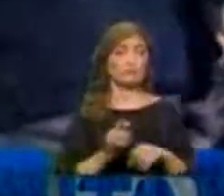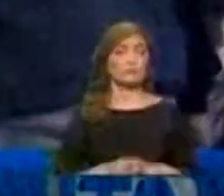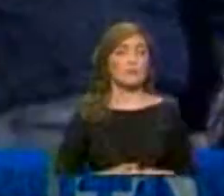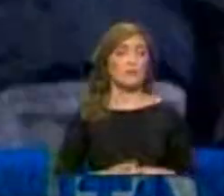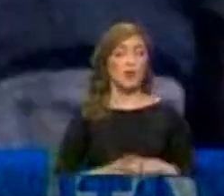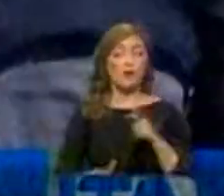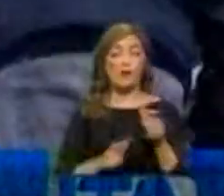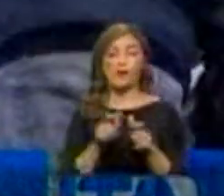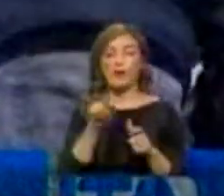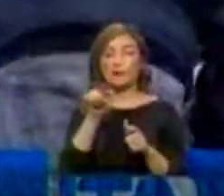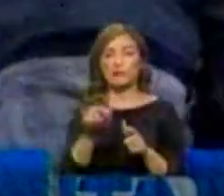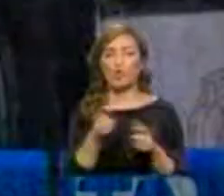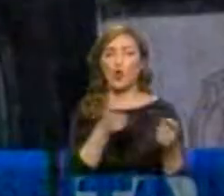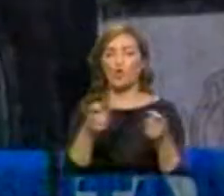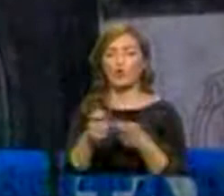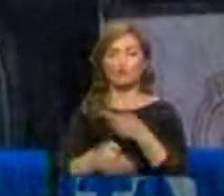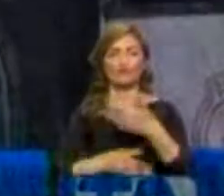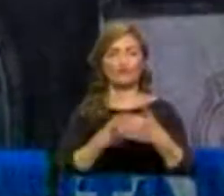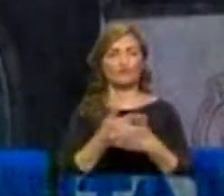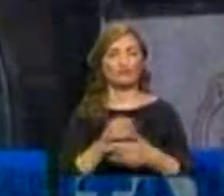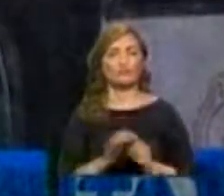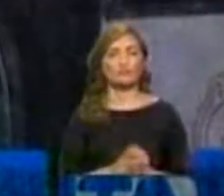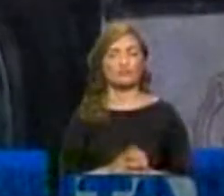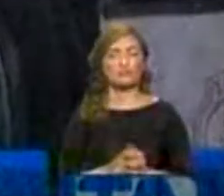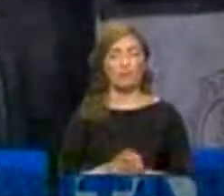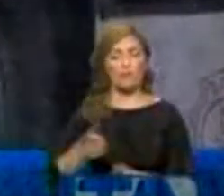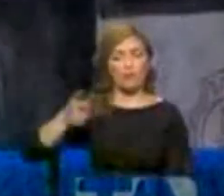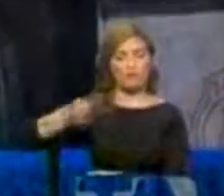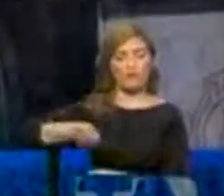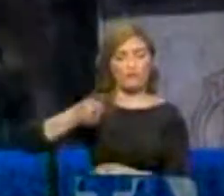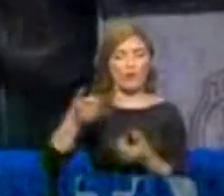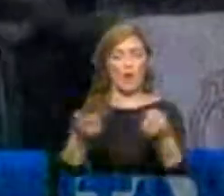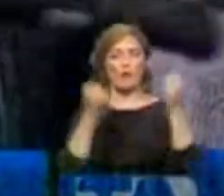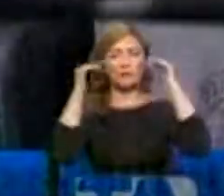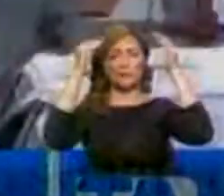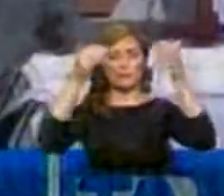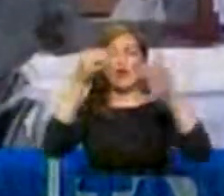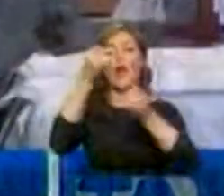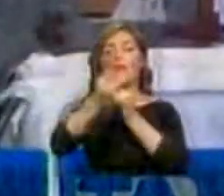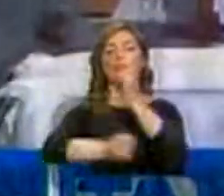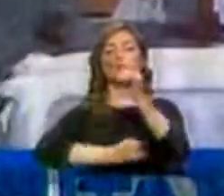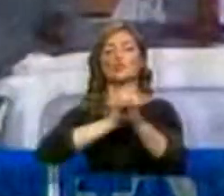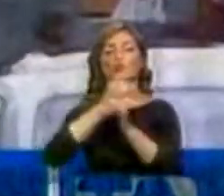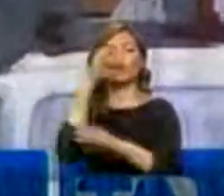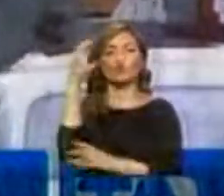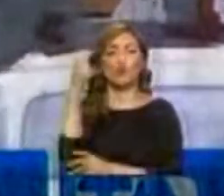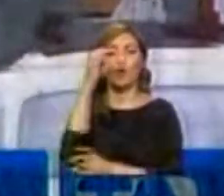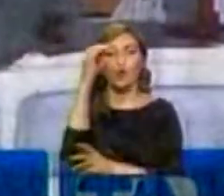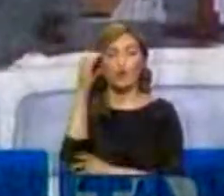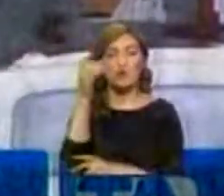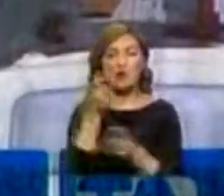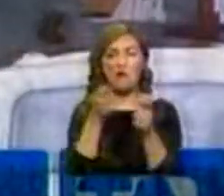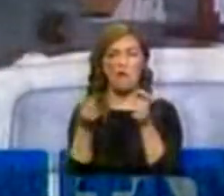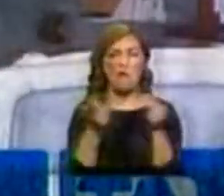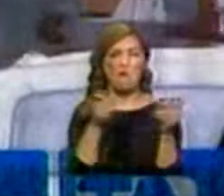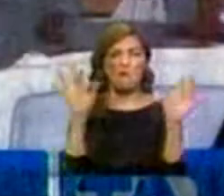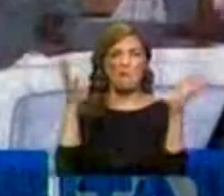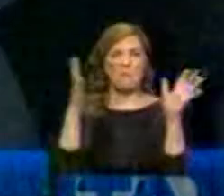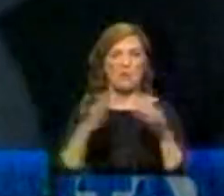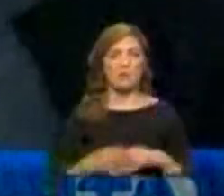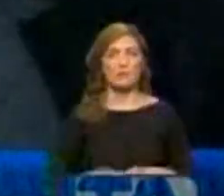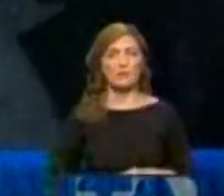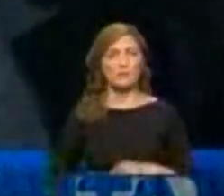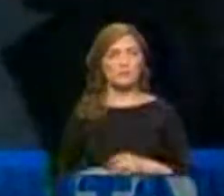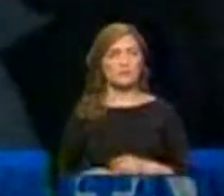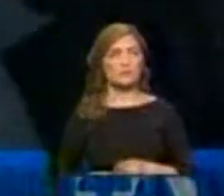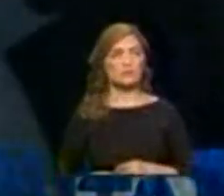no están exentos del control, mientras los transportistas de carga internacional reconocen que en Colombia no hay ningún control fitosanitario.